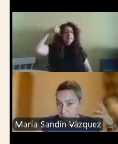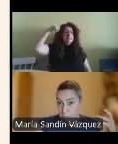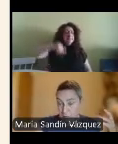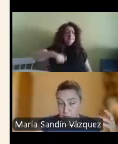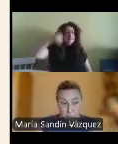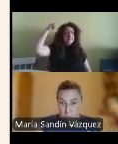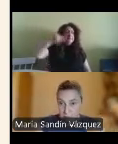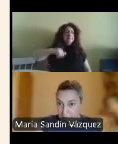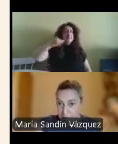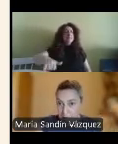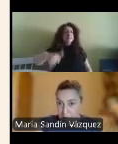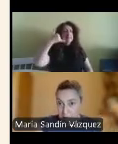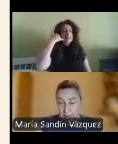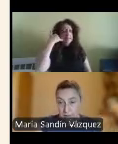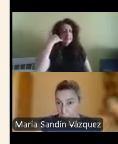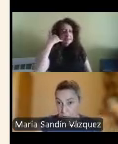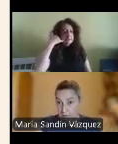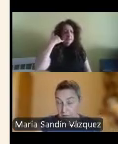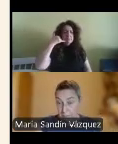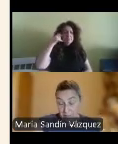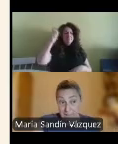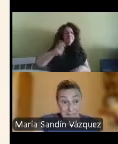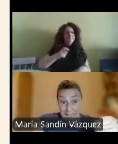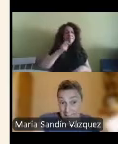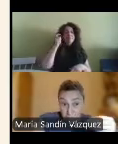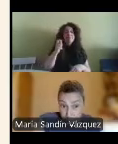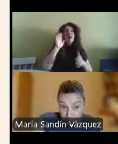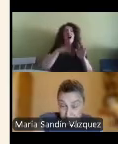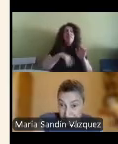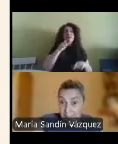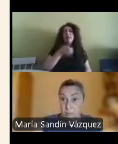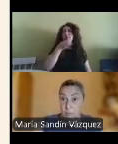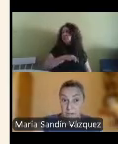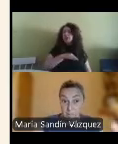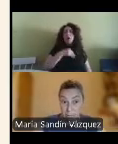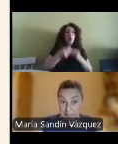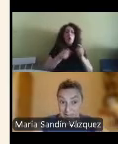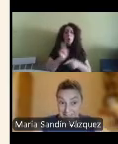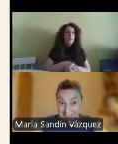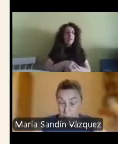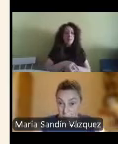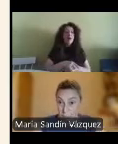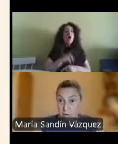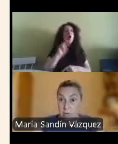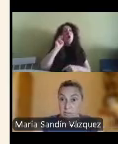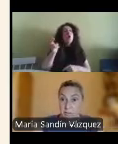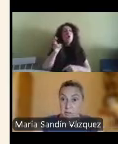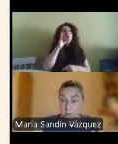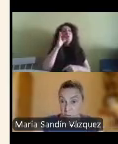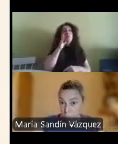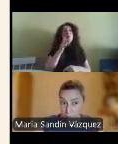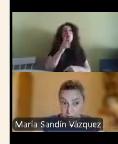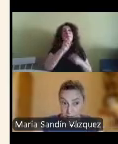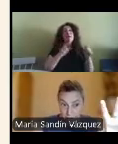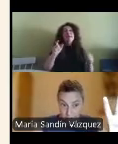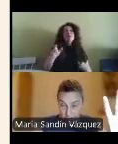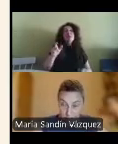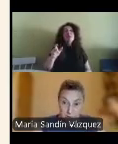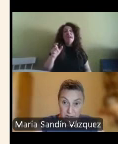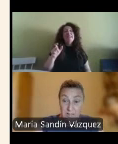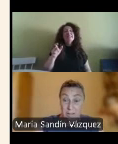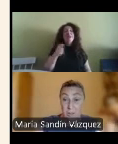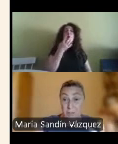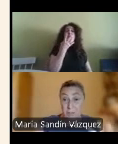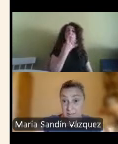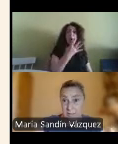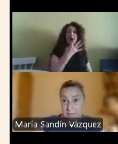los profesionales se les va sumando y hay muchísima gente que no lo utiliza, pero es que hay otra muchísima gente que no lo utiliza porque 3 de cada 4 personas no lo conocen. Esto